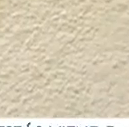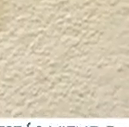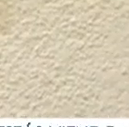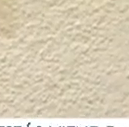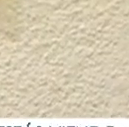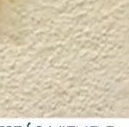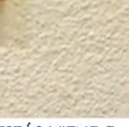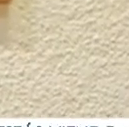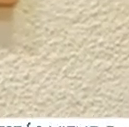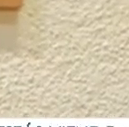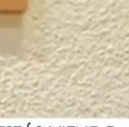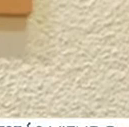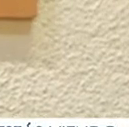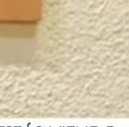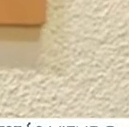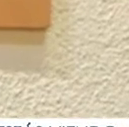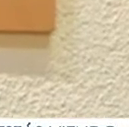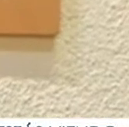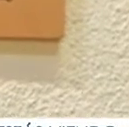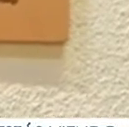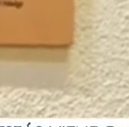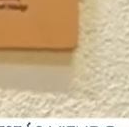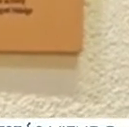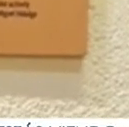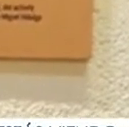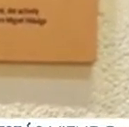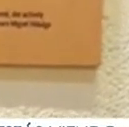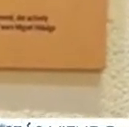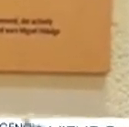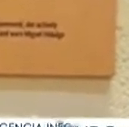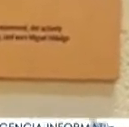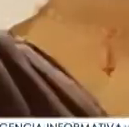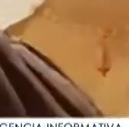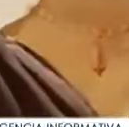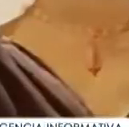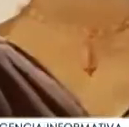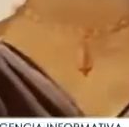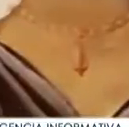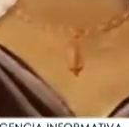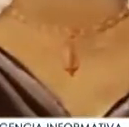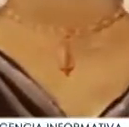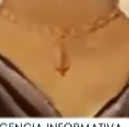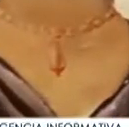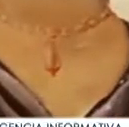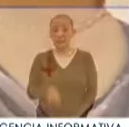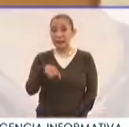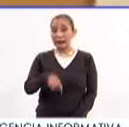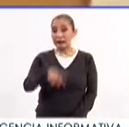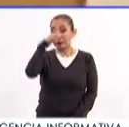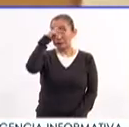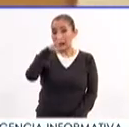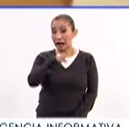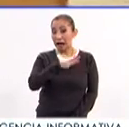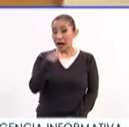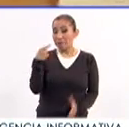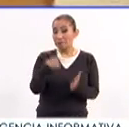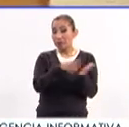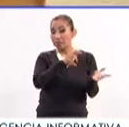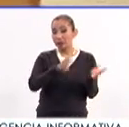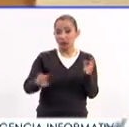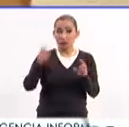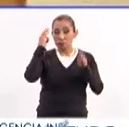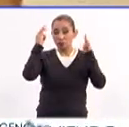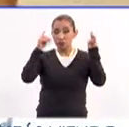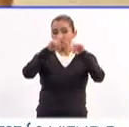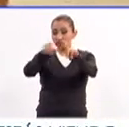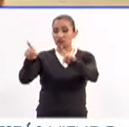En En México existen 1.300